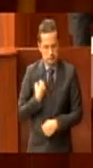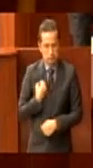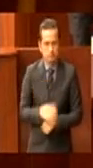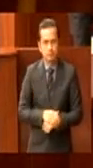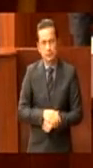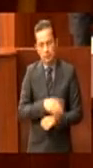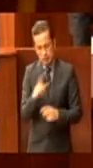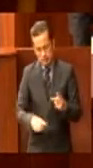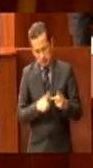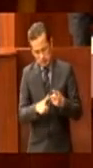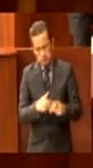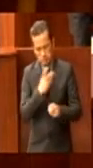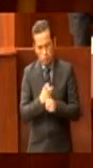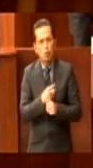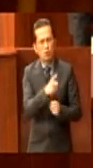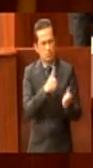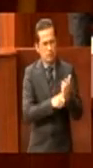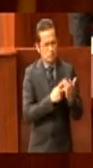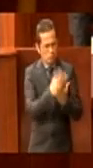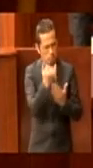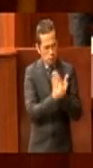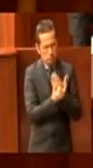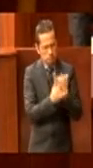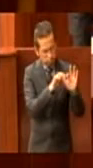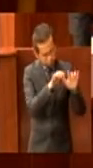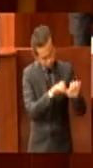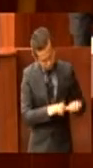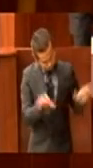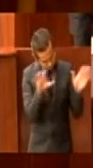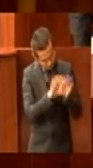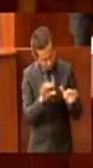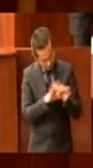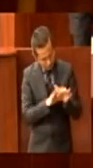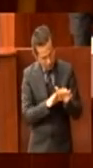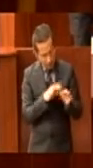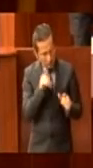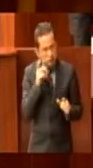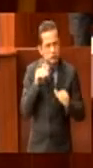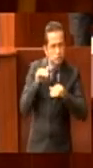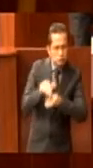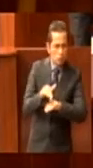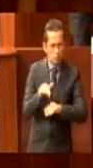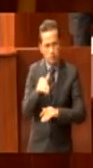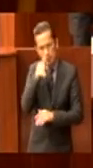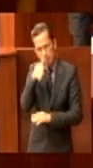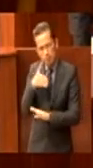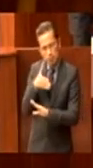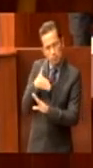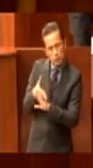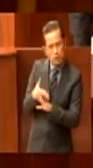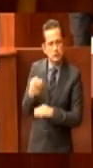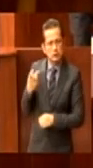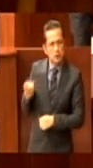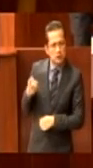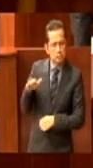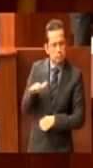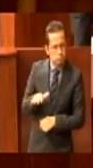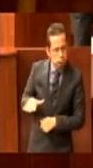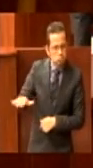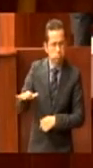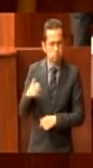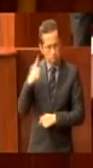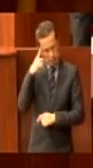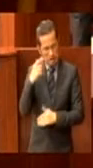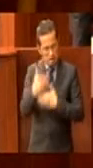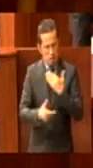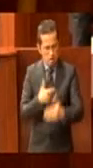comparto lo razonado en el proyecto en cuanto al contexto de violencia que se desarrolla en el actual